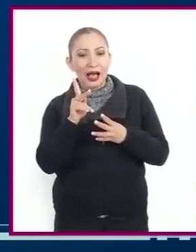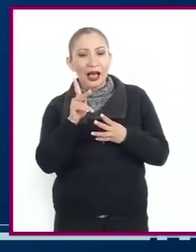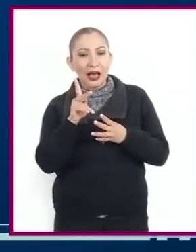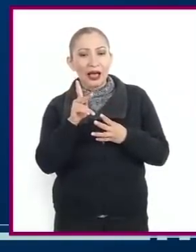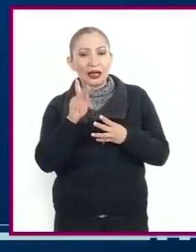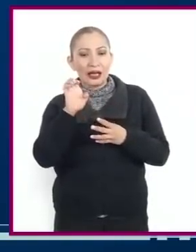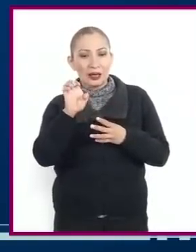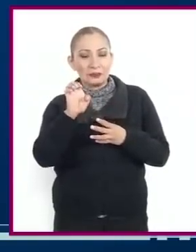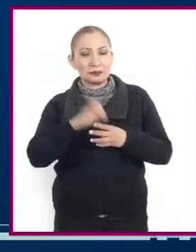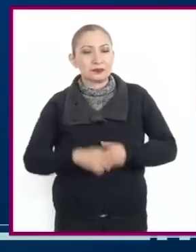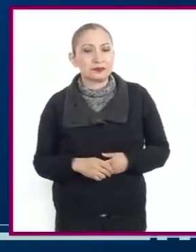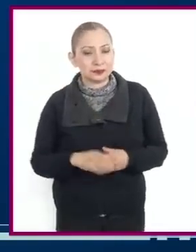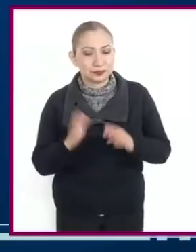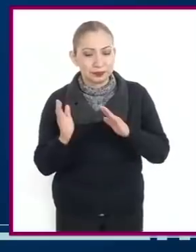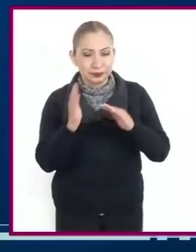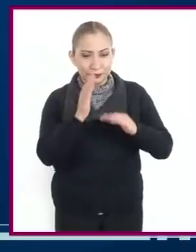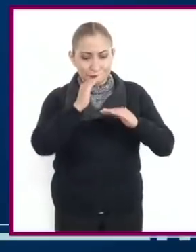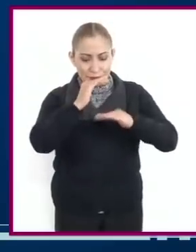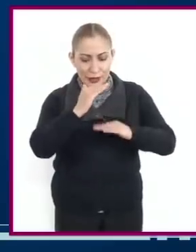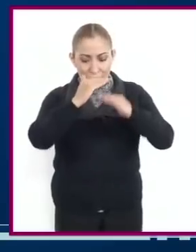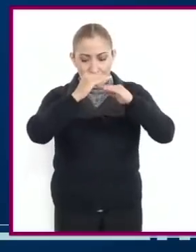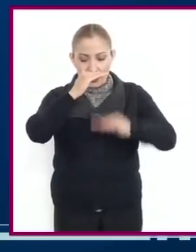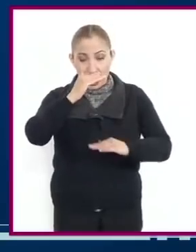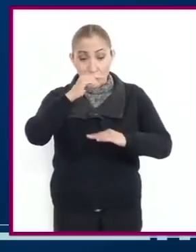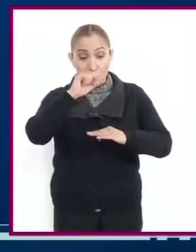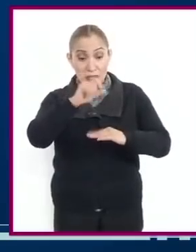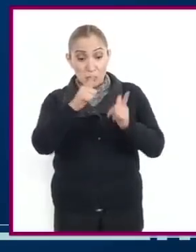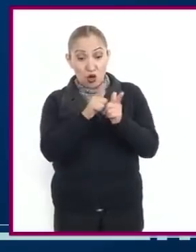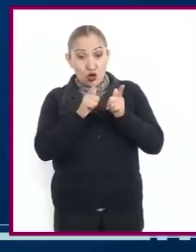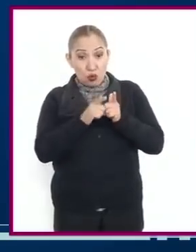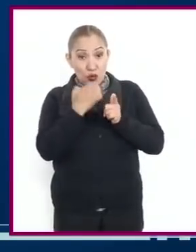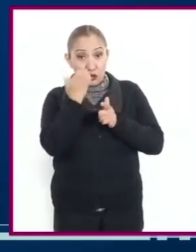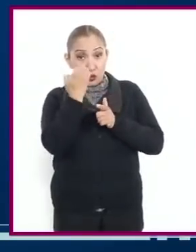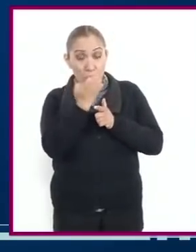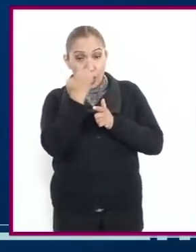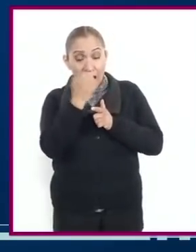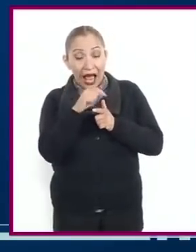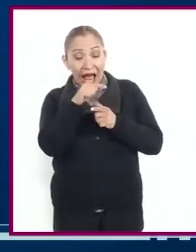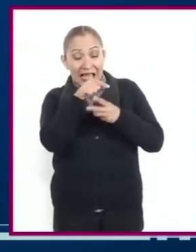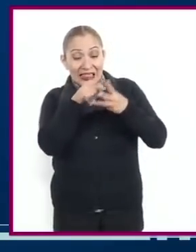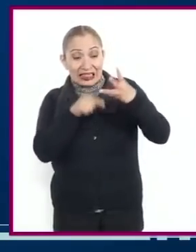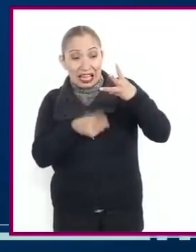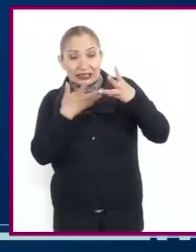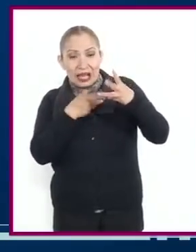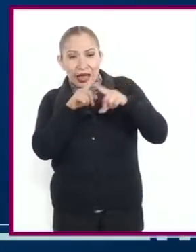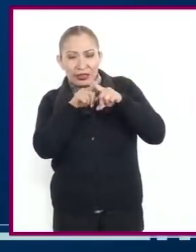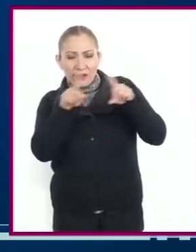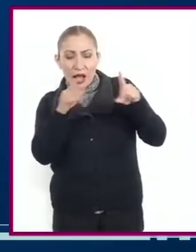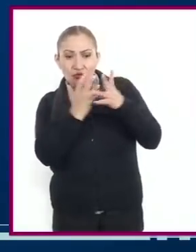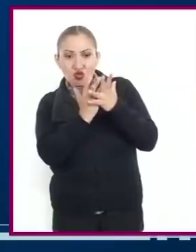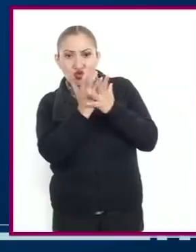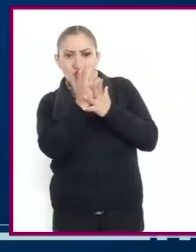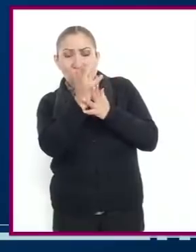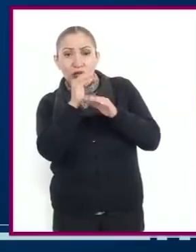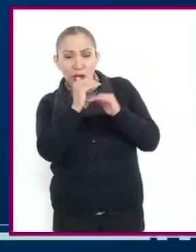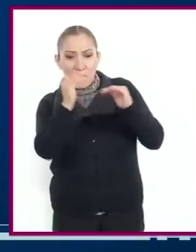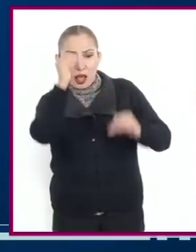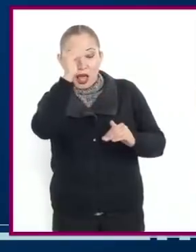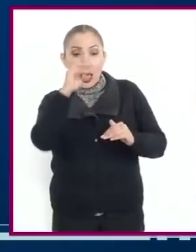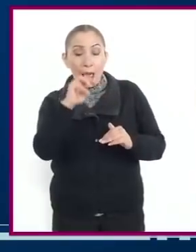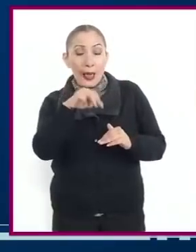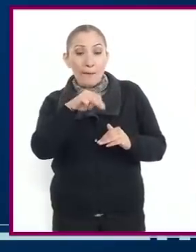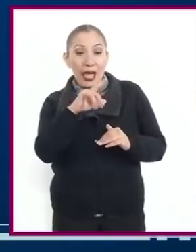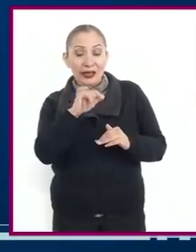K, E. De este conjunto de escuelas, hay 3 que tienen una diferencia muy grande respecto de la